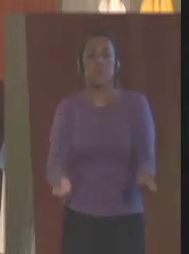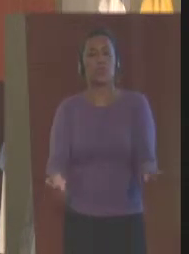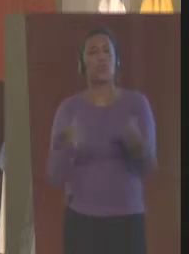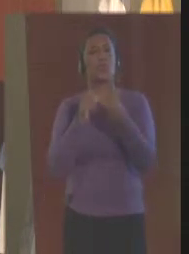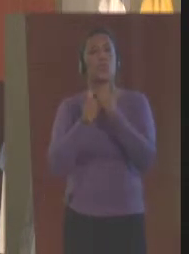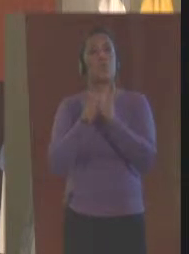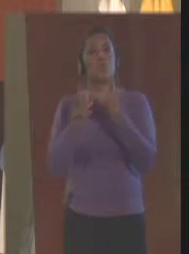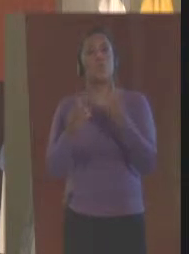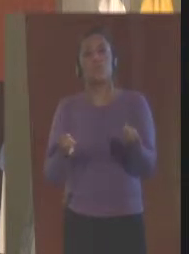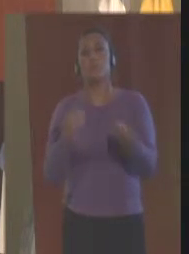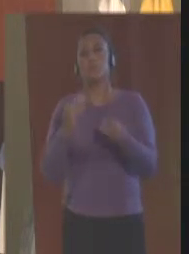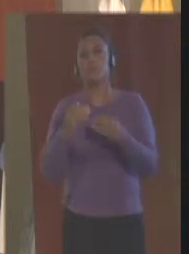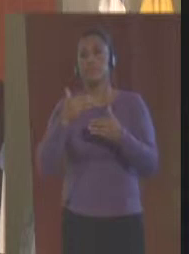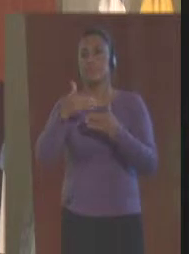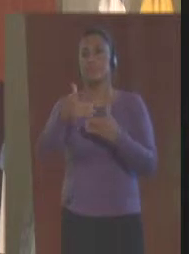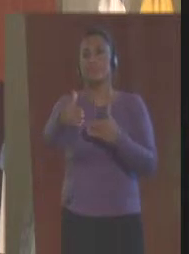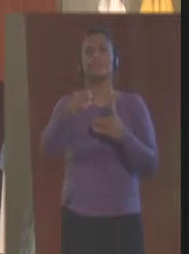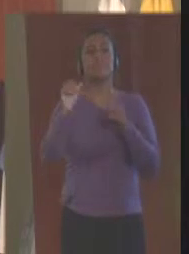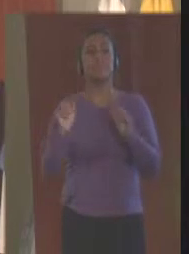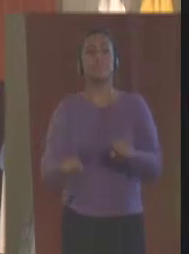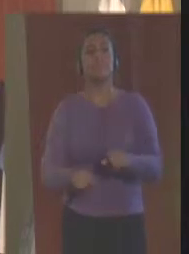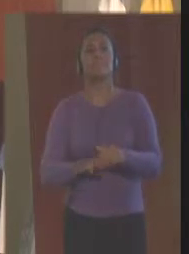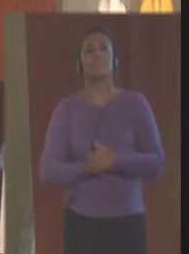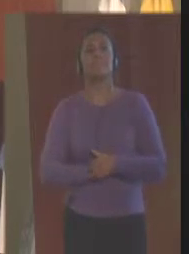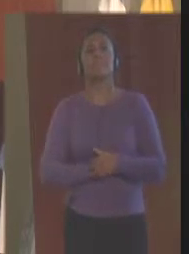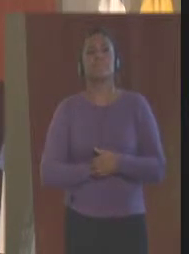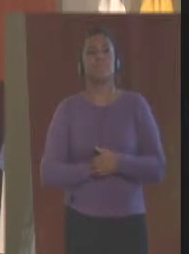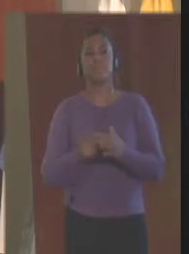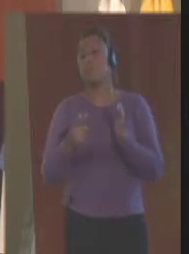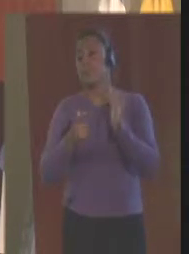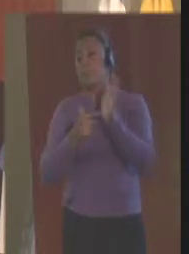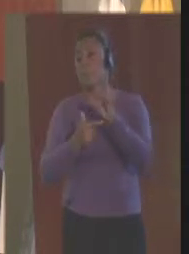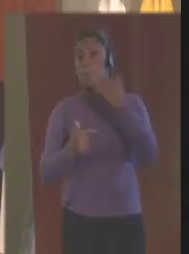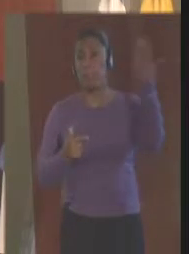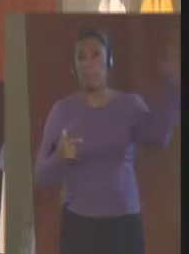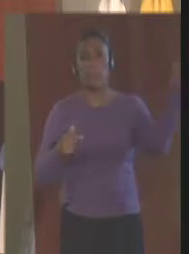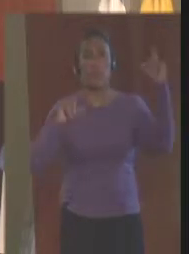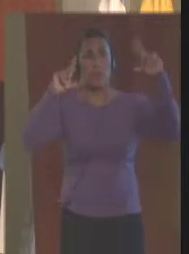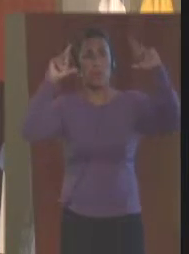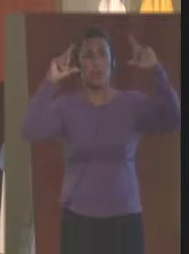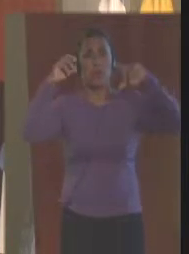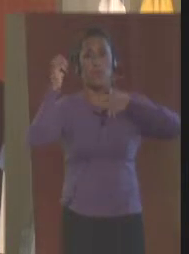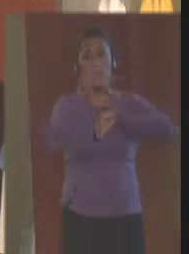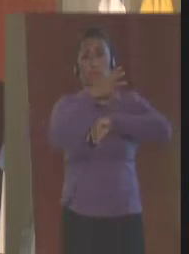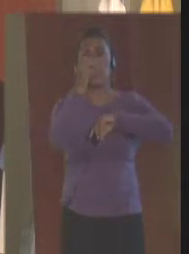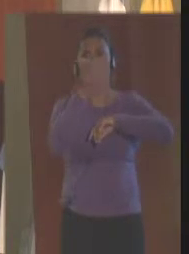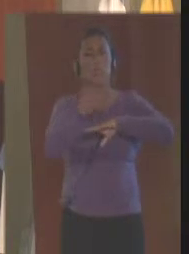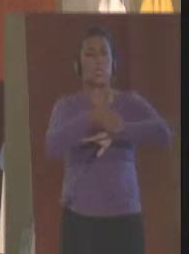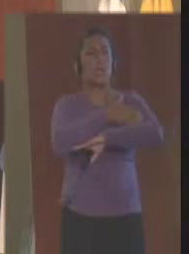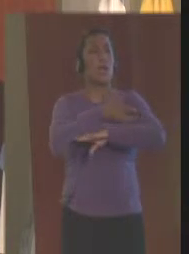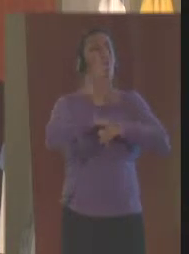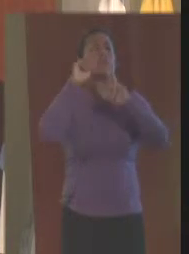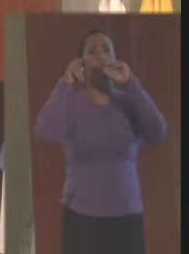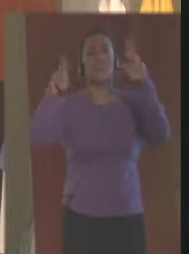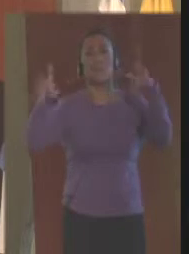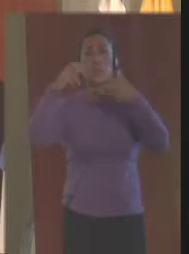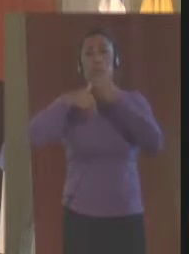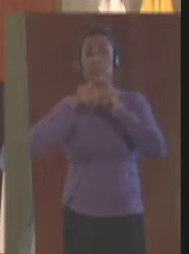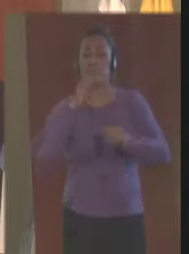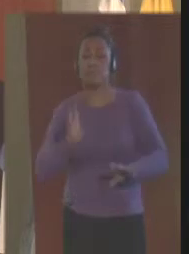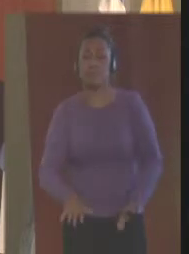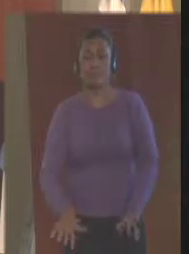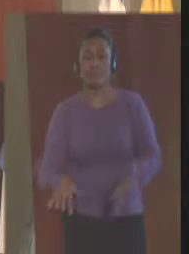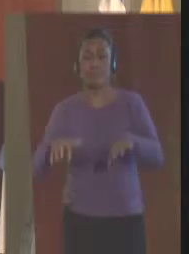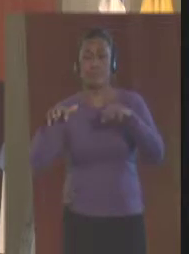dar respuesta ante estas contingencias de la naturaleza, ¿no? Aquí tenemos algunas fotografías de algunos fenómenos que hemos tenido en el cantón,